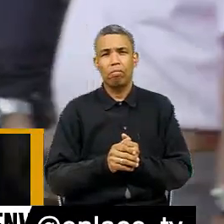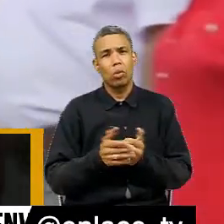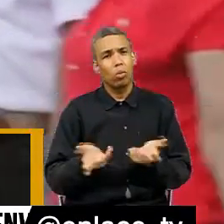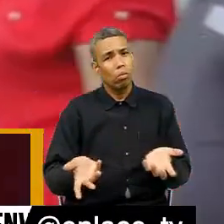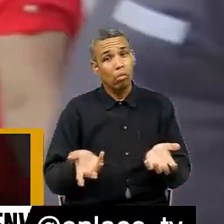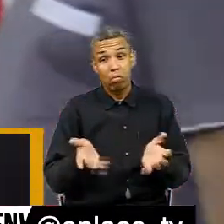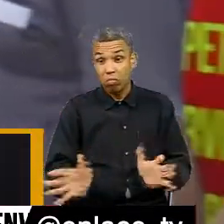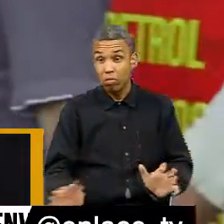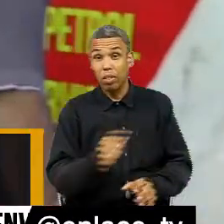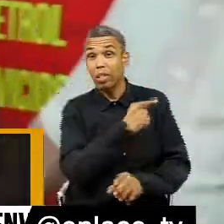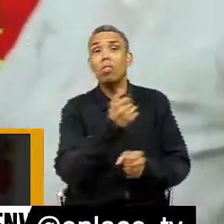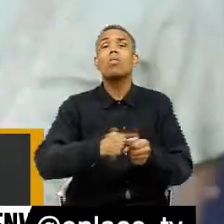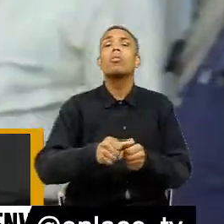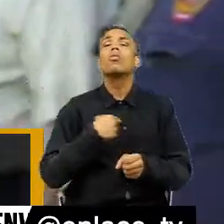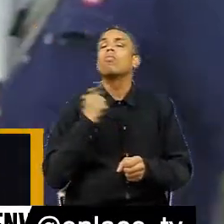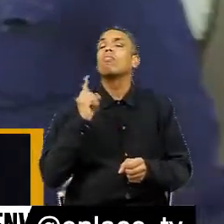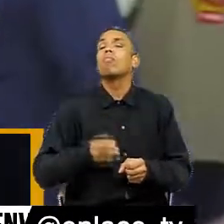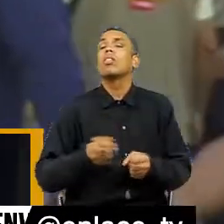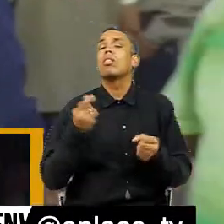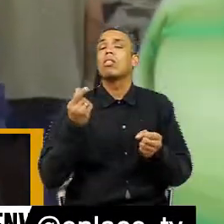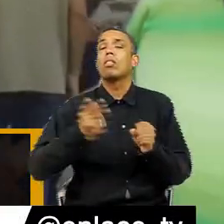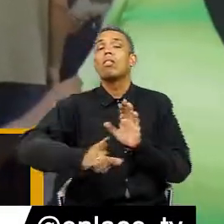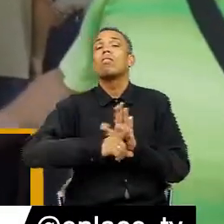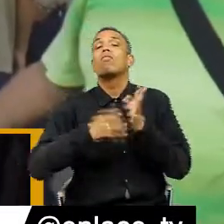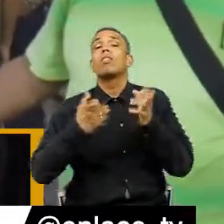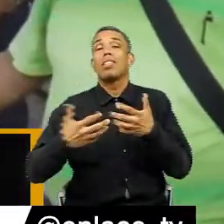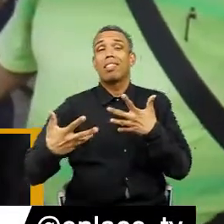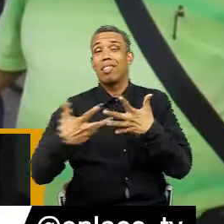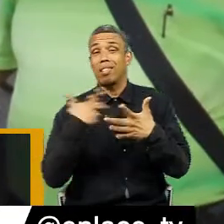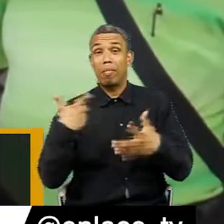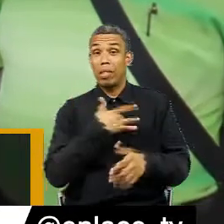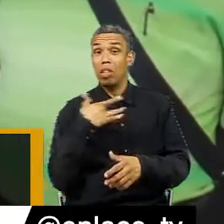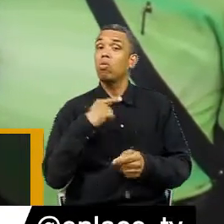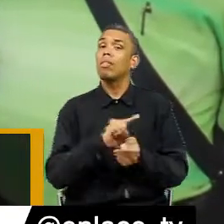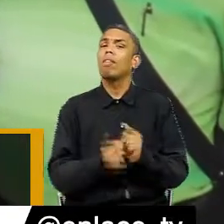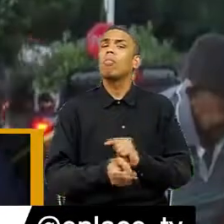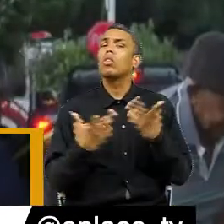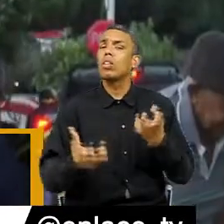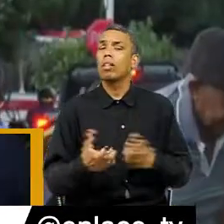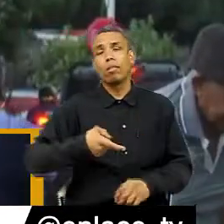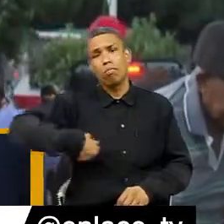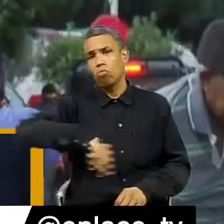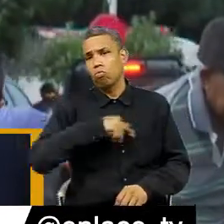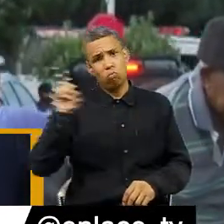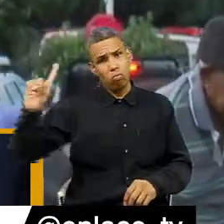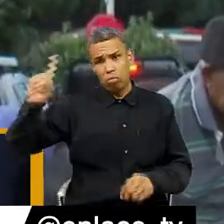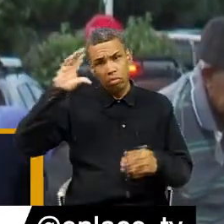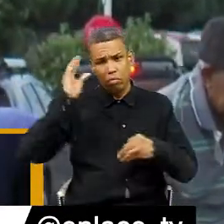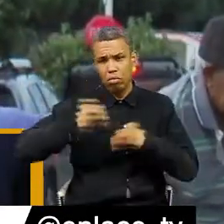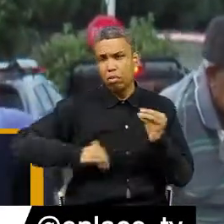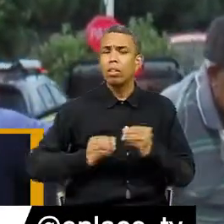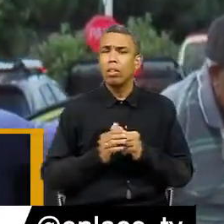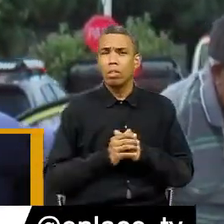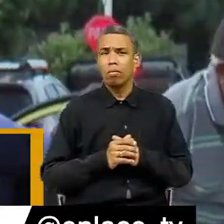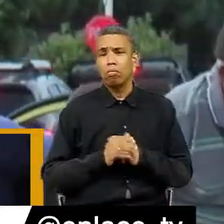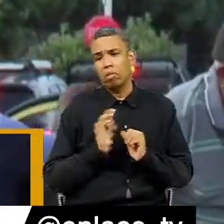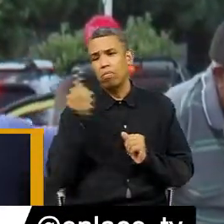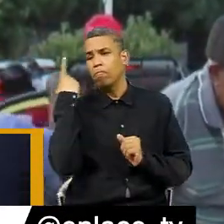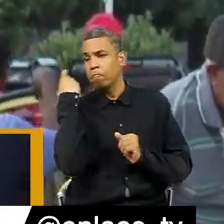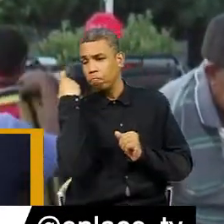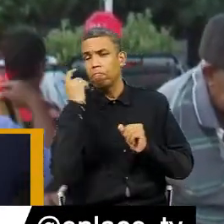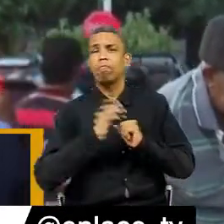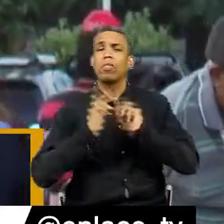administración de Ecopetrol. El día de ayer logramos realizar una reunión con la alta administración de Ecopetrol en cabeza del presidente Juan Carlos